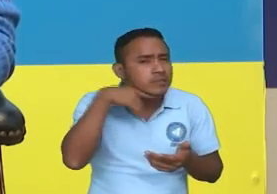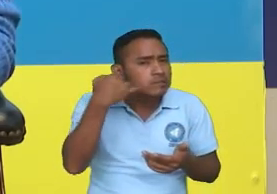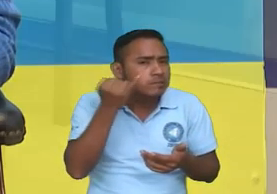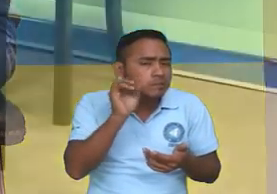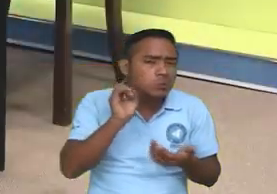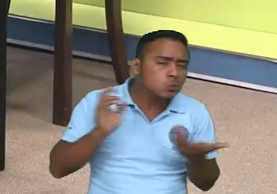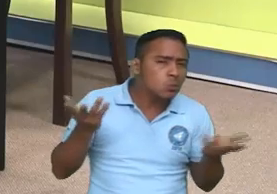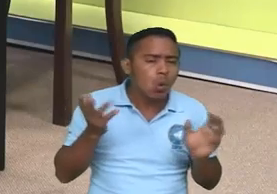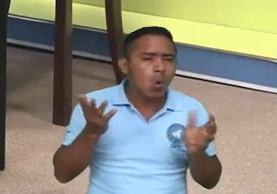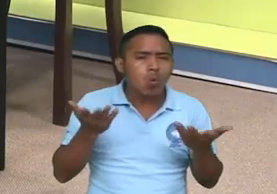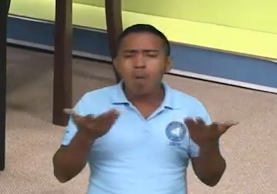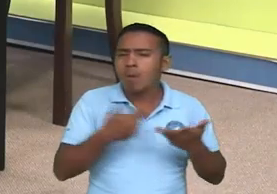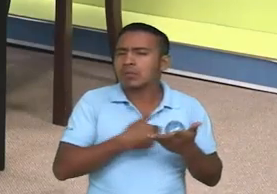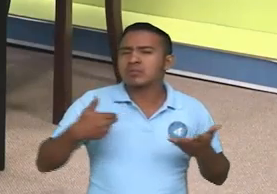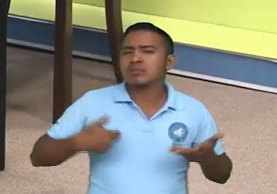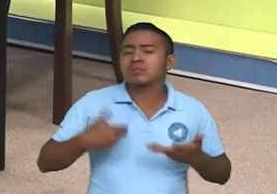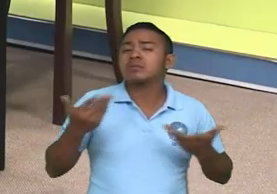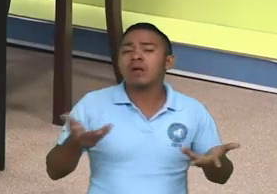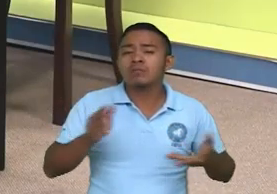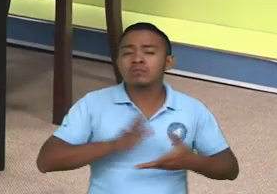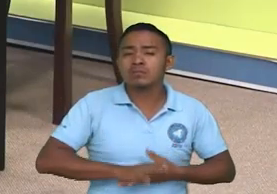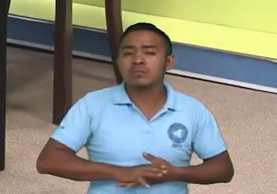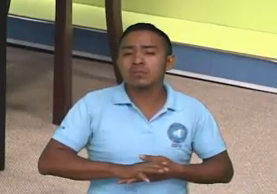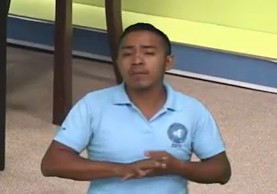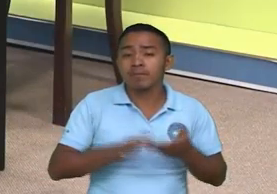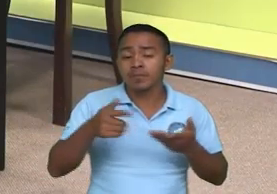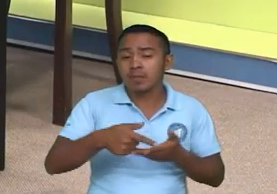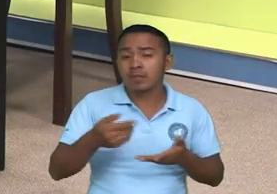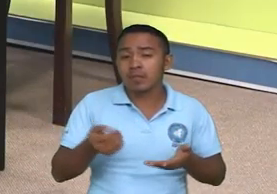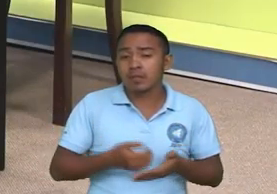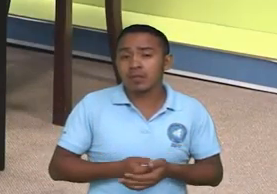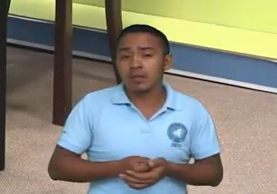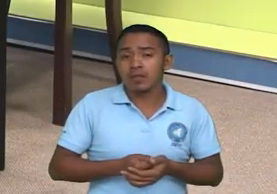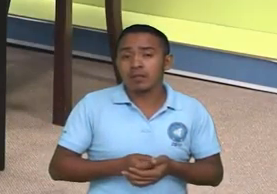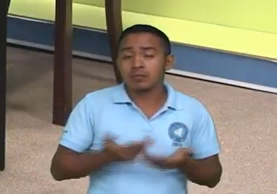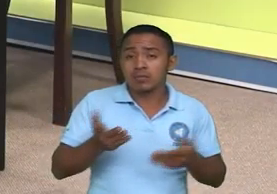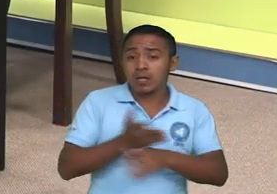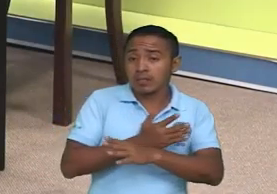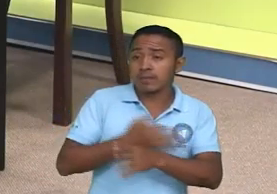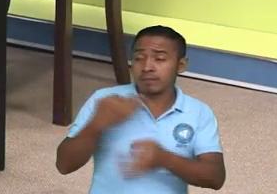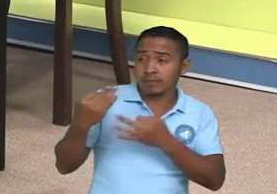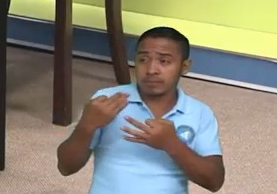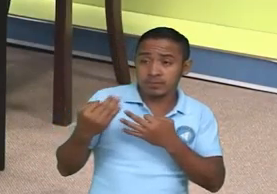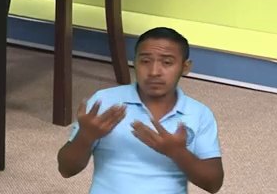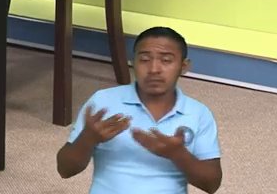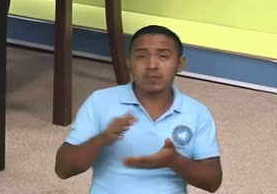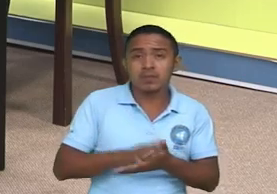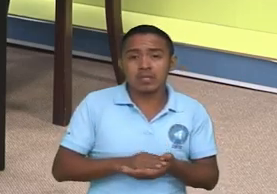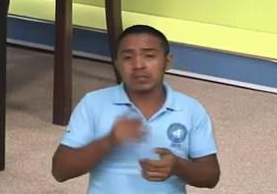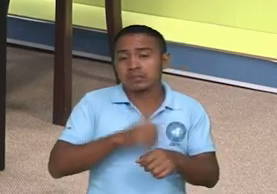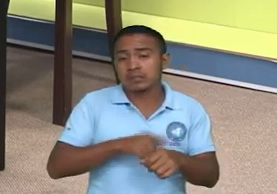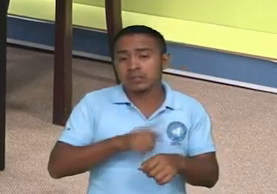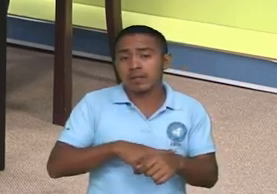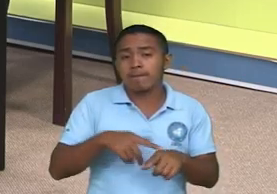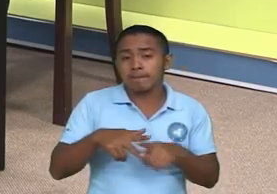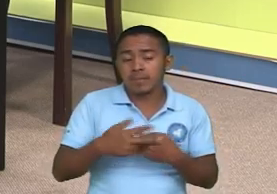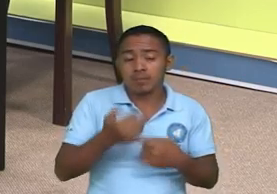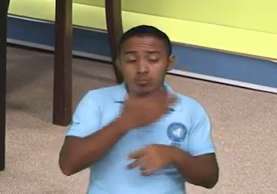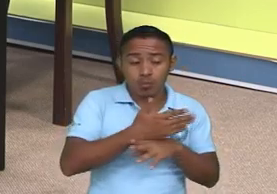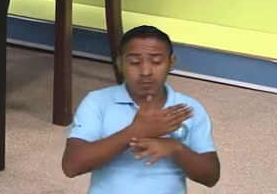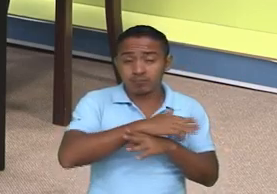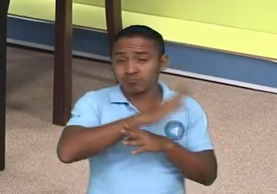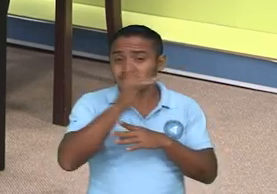que almohaditas de todo tipo, que unas que dicen que tienen huequito, que supuestamente para ayudarle al bebé y evitar esto, lo de la muerte